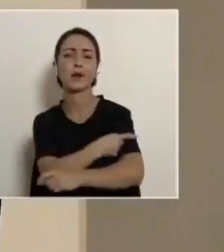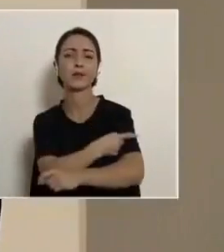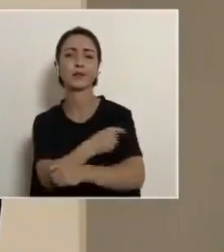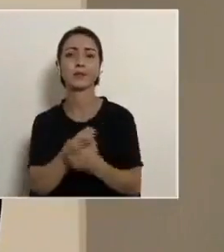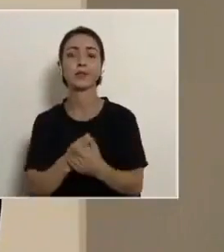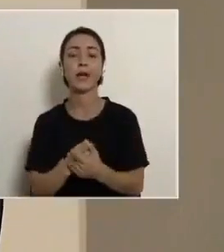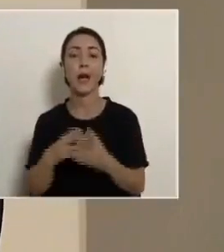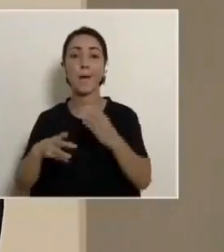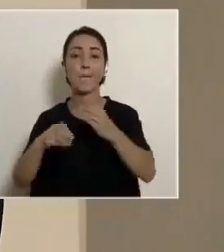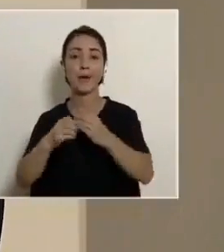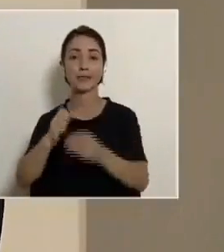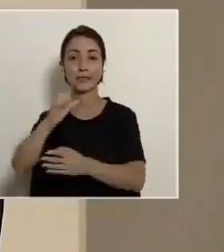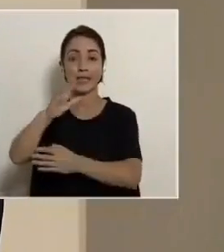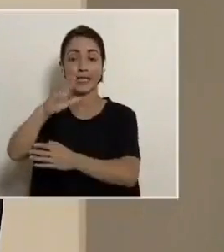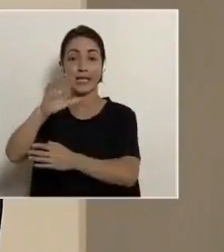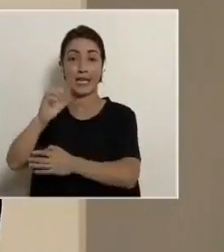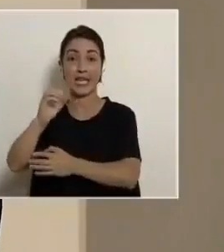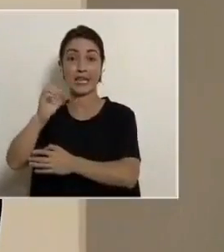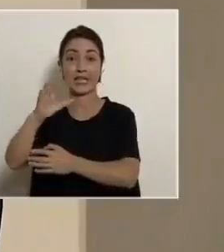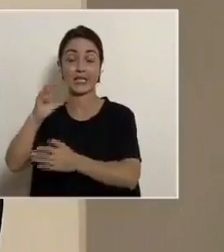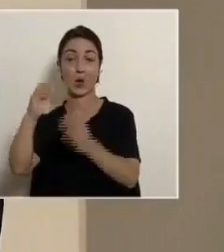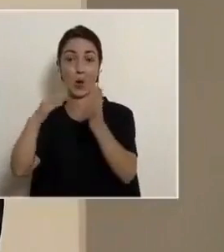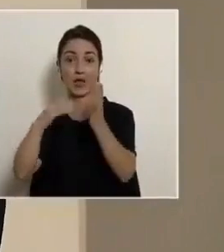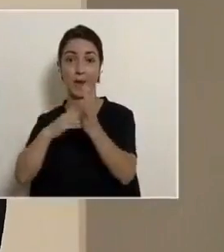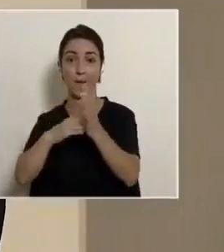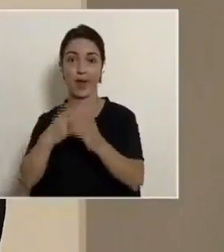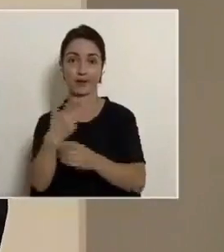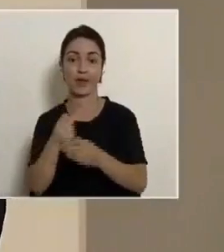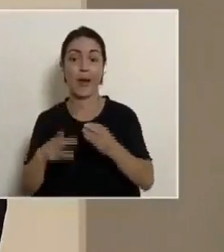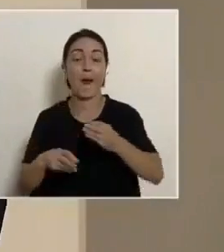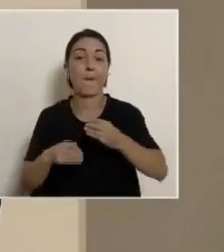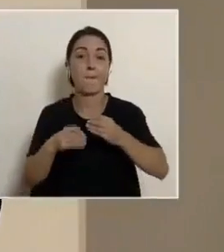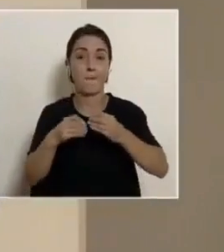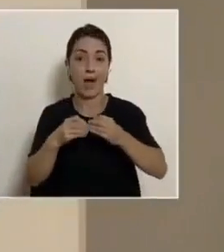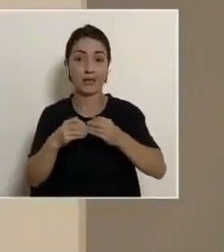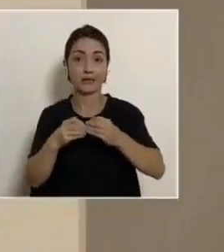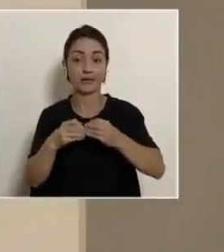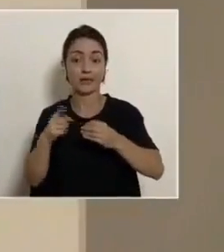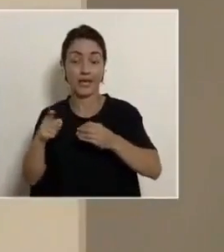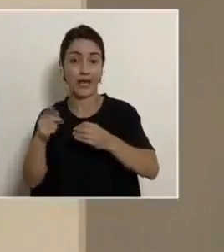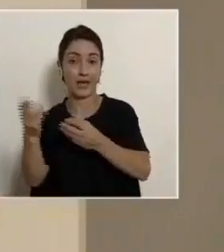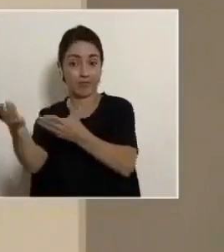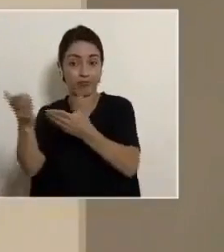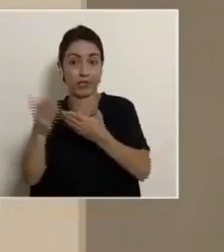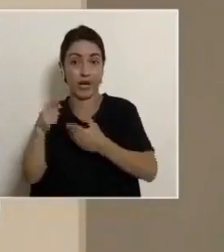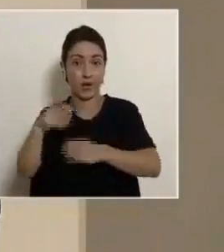dosis. Es decir, se aplicaron más dosis que las que llegaron en ese mismo mes.